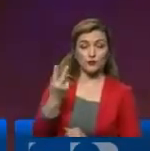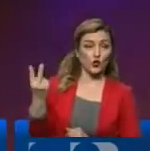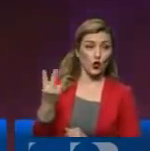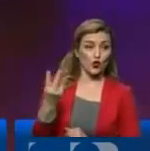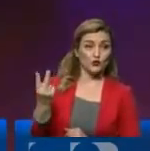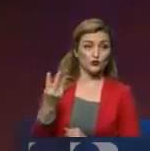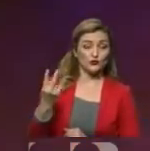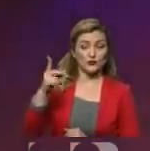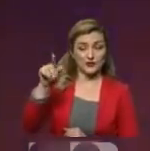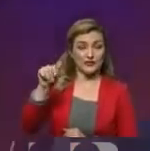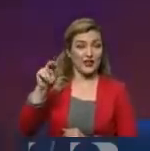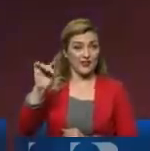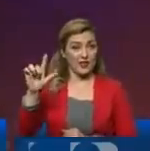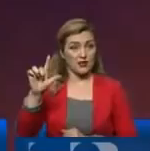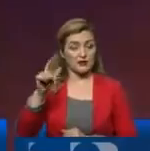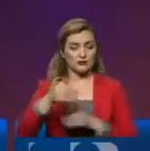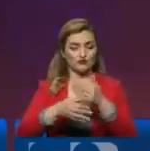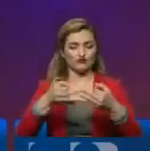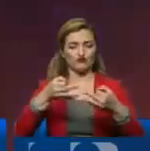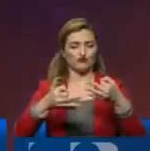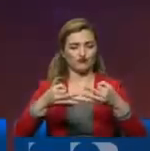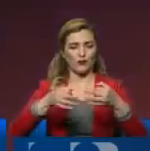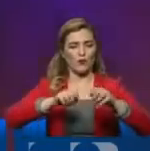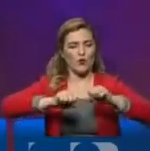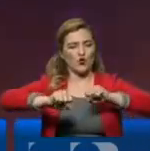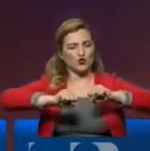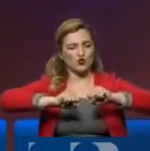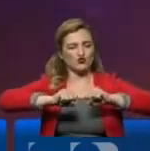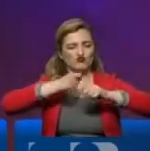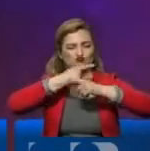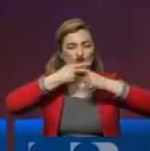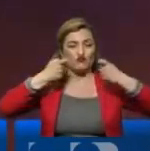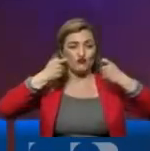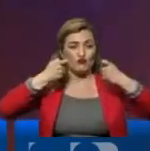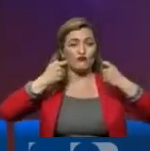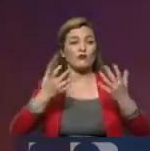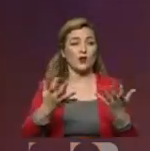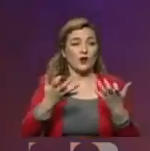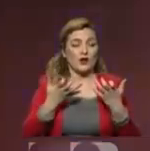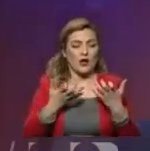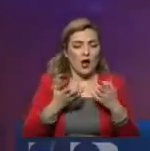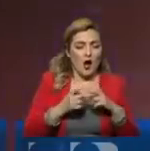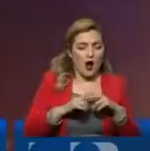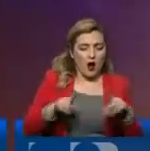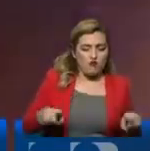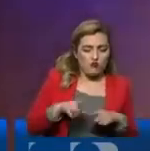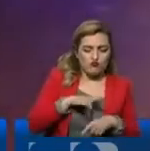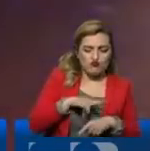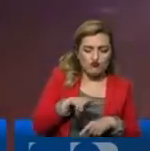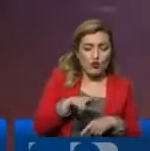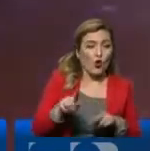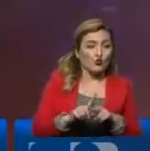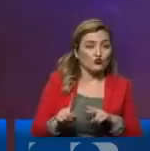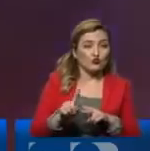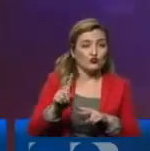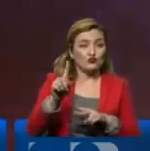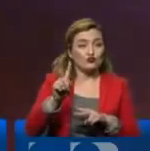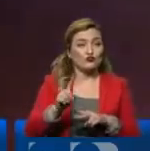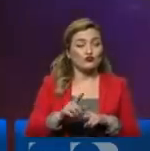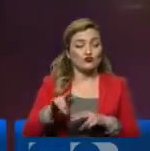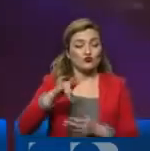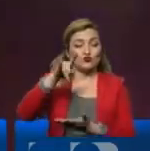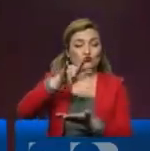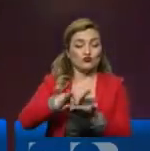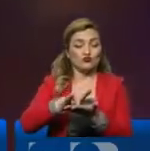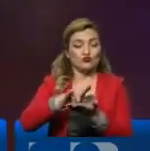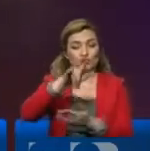Bonilla sean también procesados por fraude procesal, esto porque intentaron huir en una avioneta que se accidentó